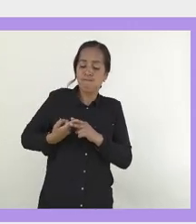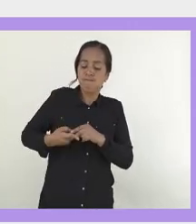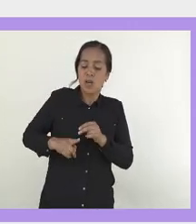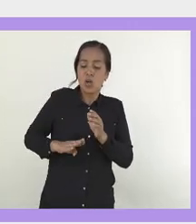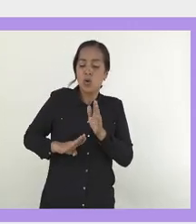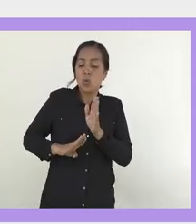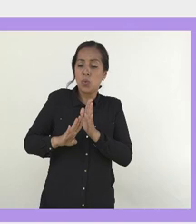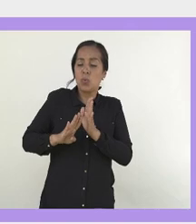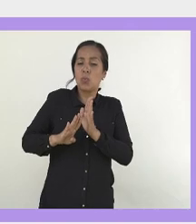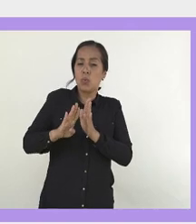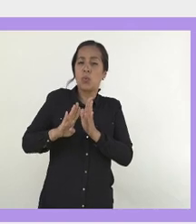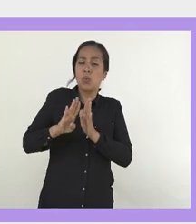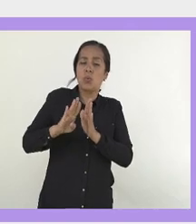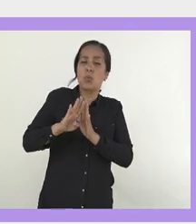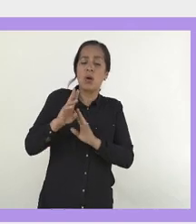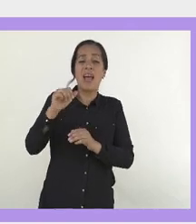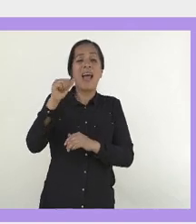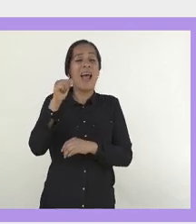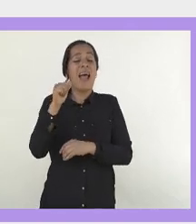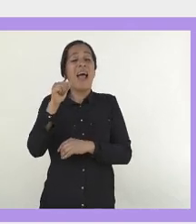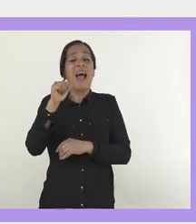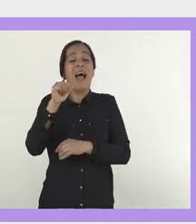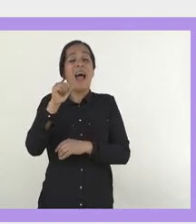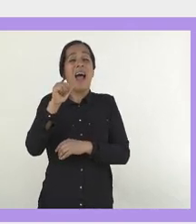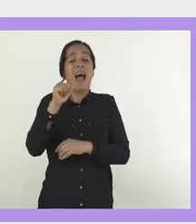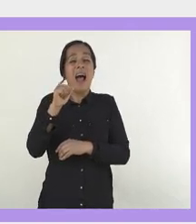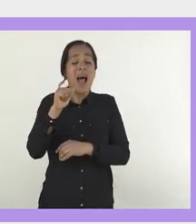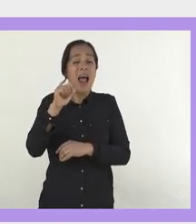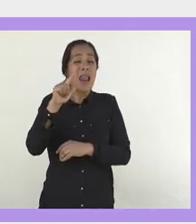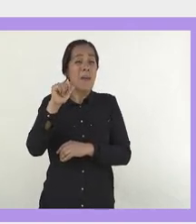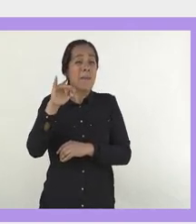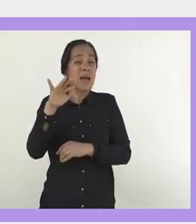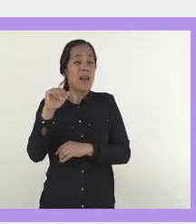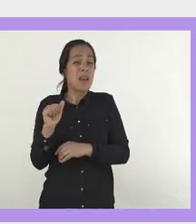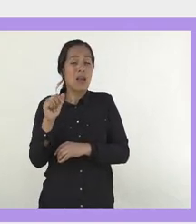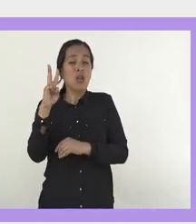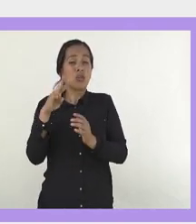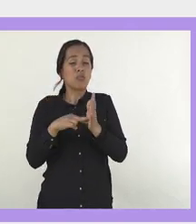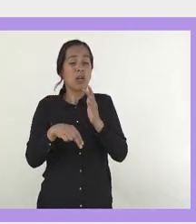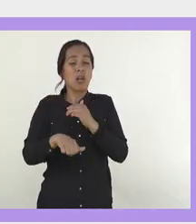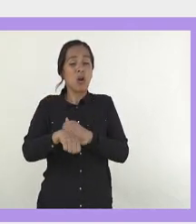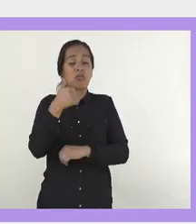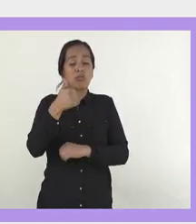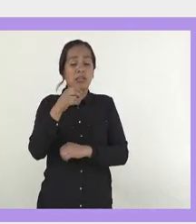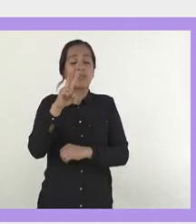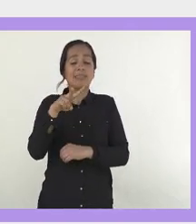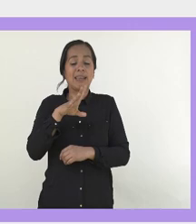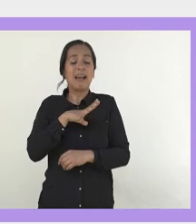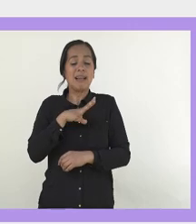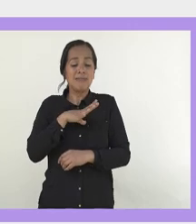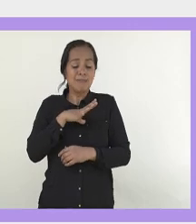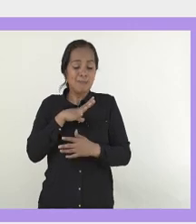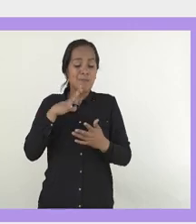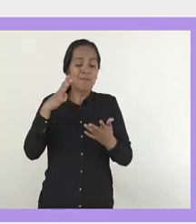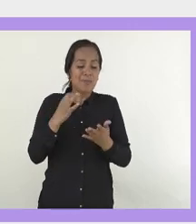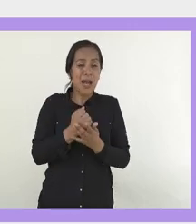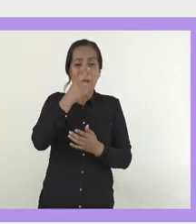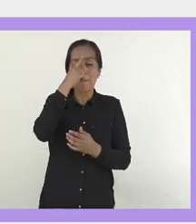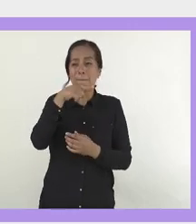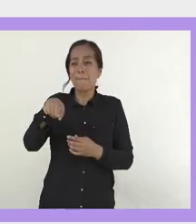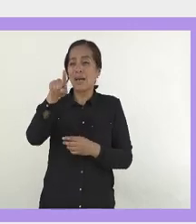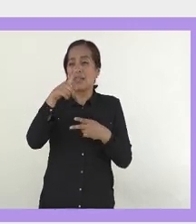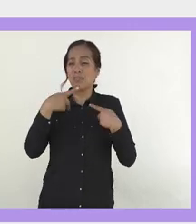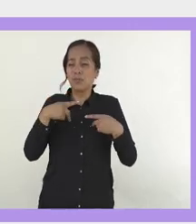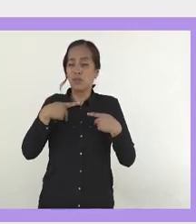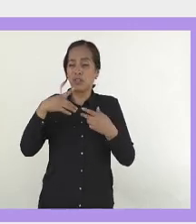Alemania de hecho eh 2011 hay una ganancia para los patrocinadores y y yo creo que lo importante es